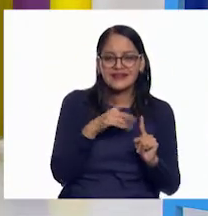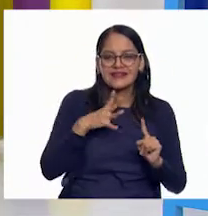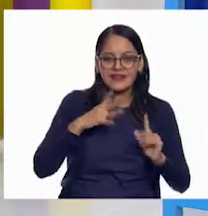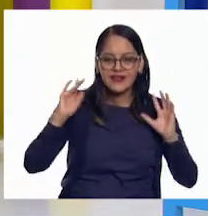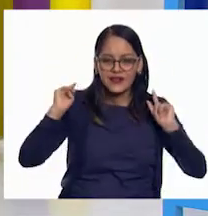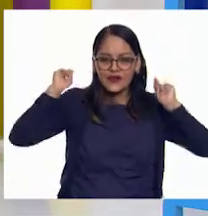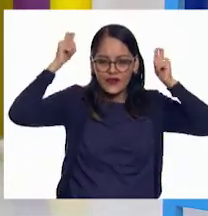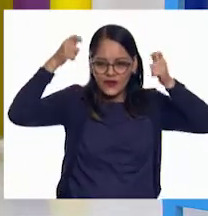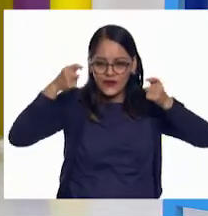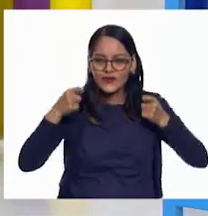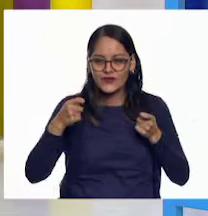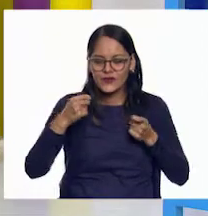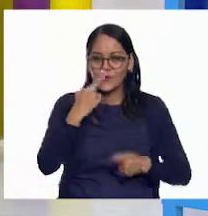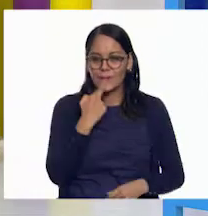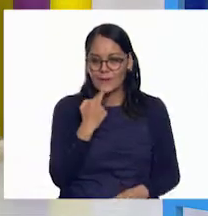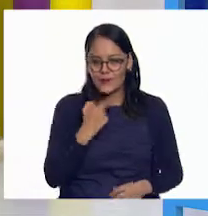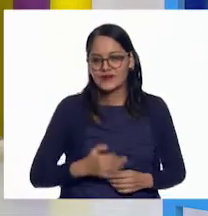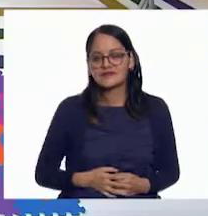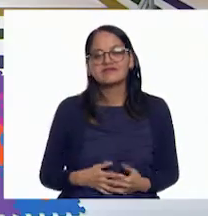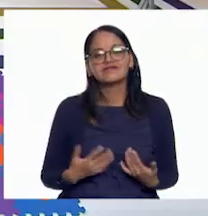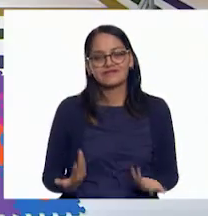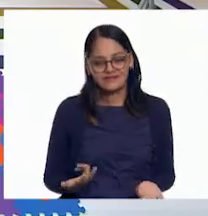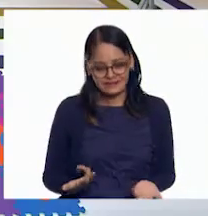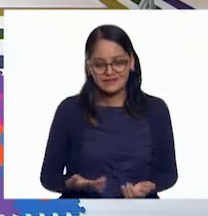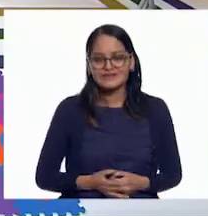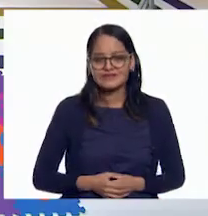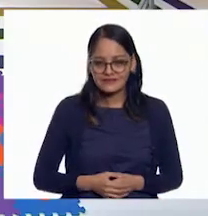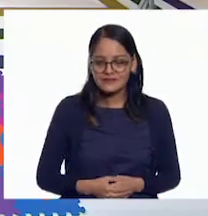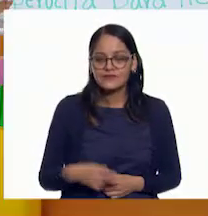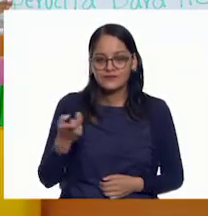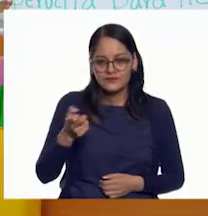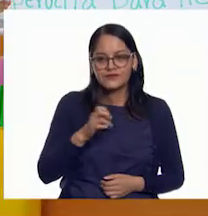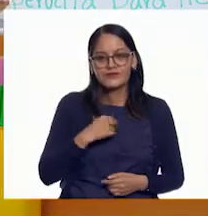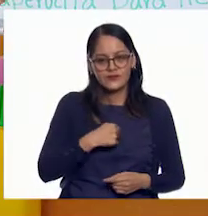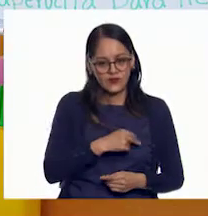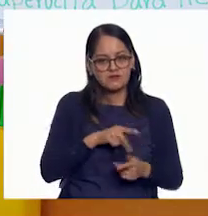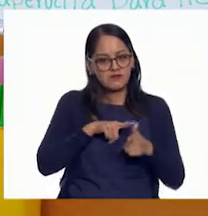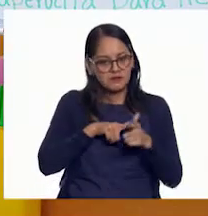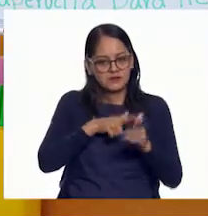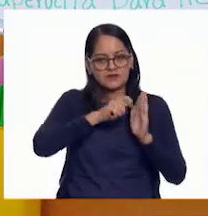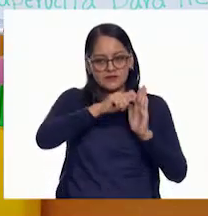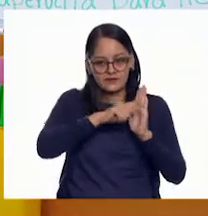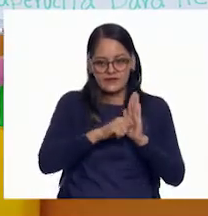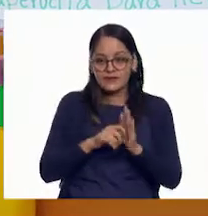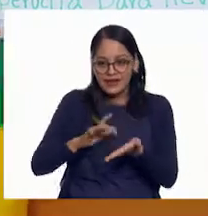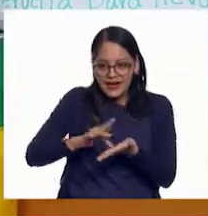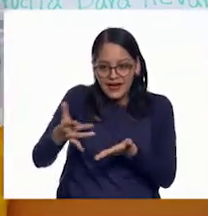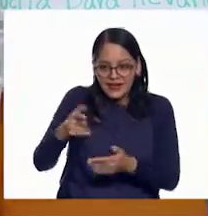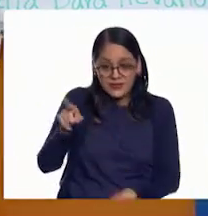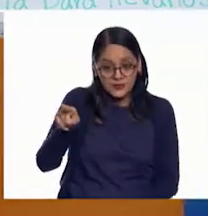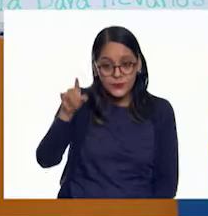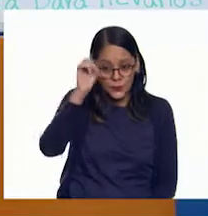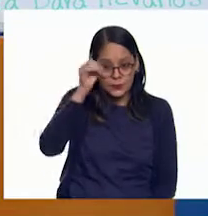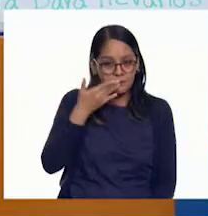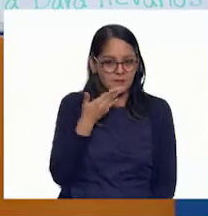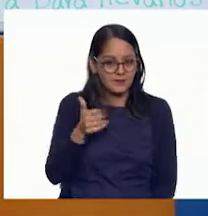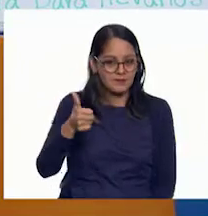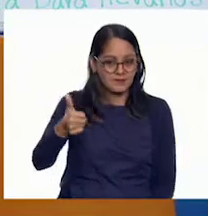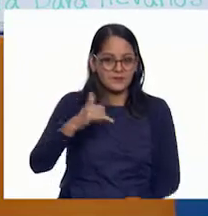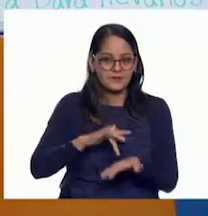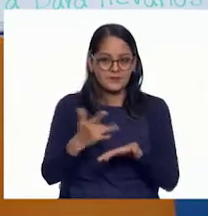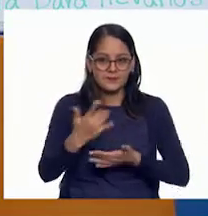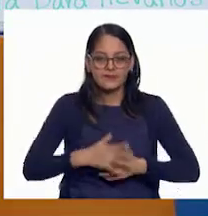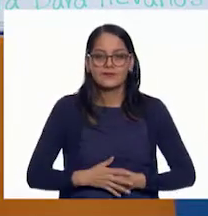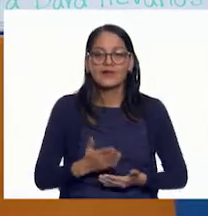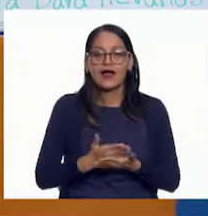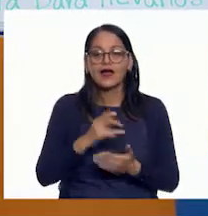o caperuza de color rojo. Así es. Y entonces podemos ya continuar con esto. Gracias, Gustavo. Muchas gracias, Gustavo. Voy a